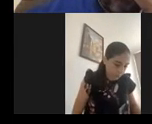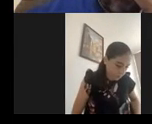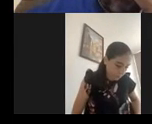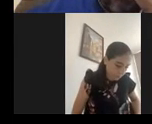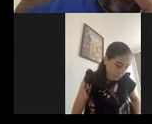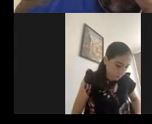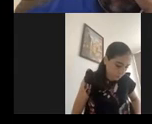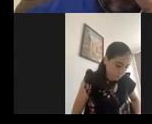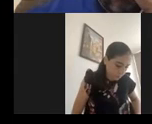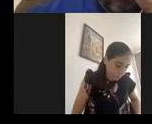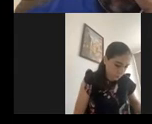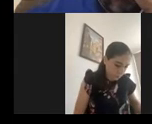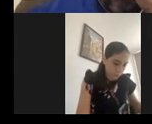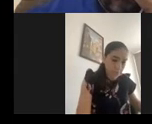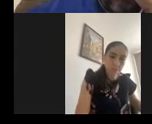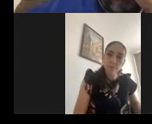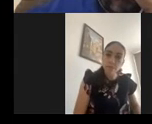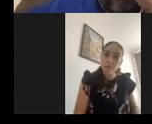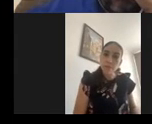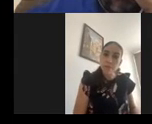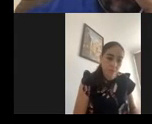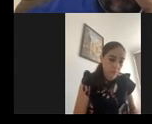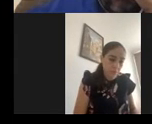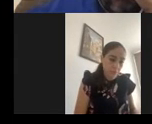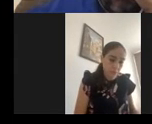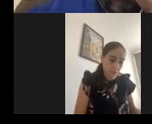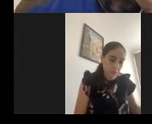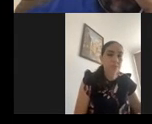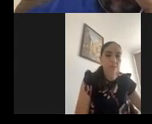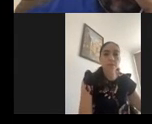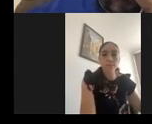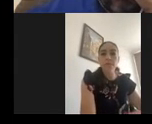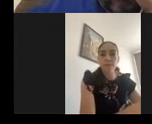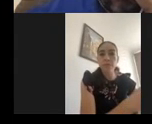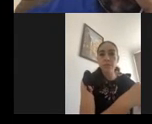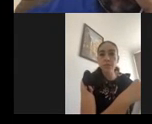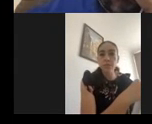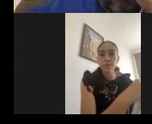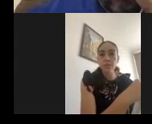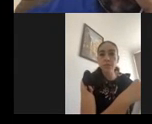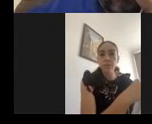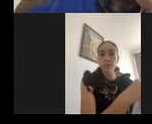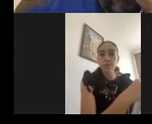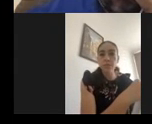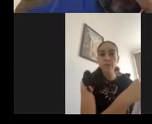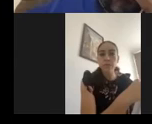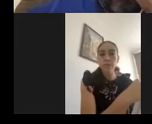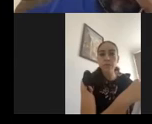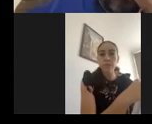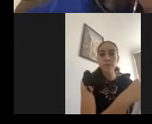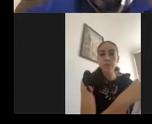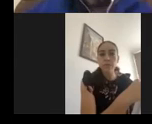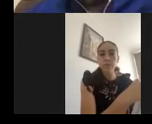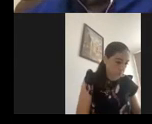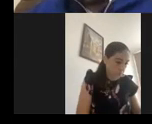motorizado, van muy adelante. Ustedes me pueden decir por las condiciones económicas, por todo lo que ustedes me